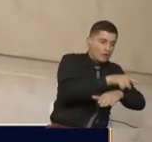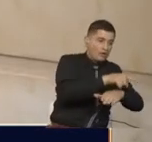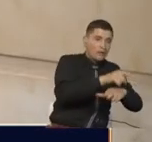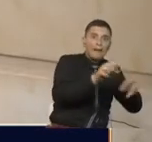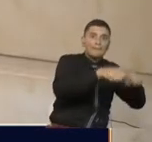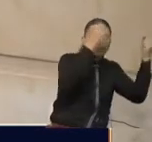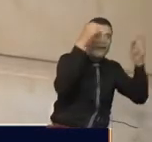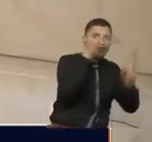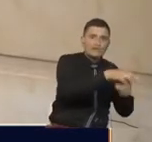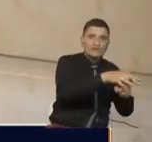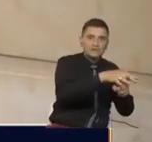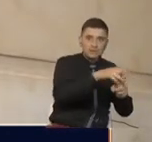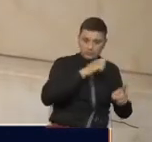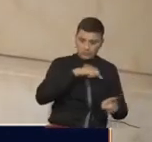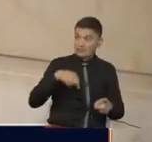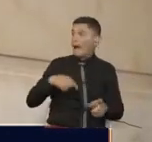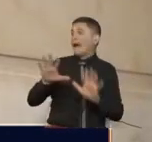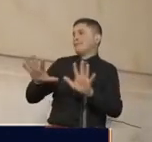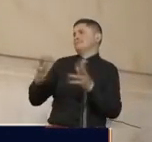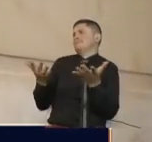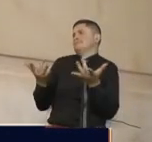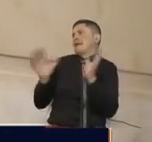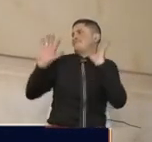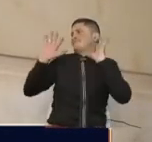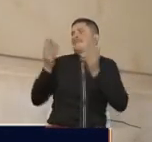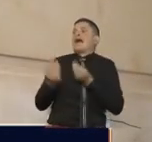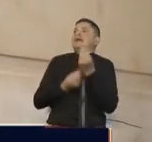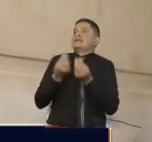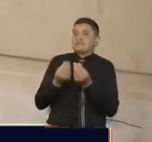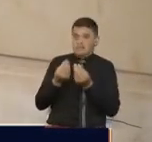mismo? Hay que esperar.